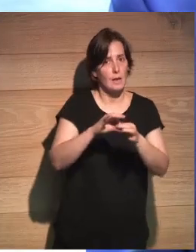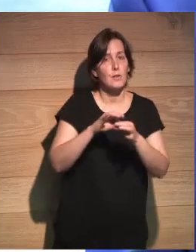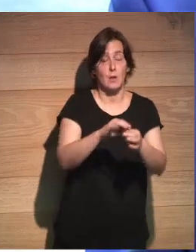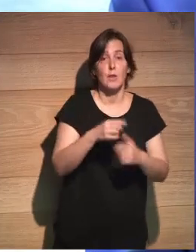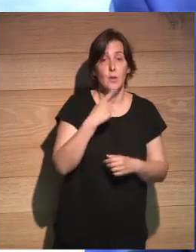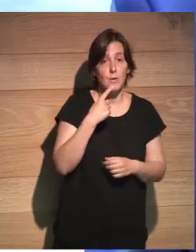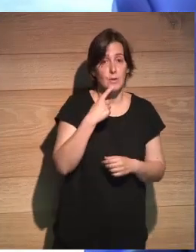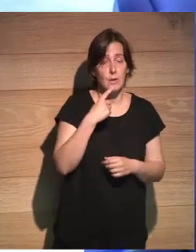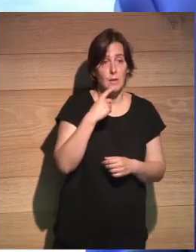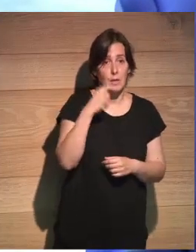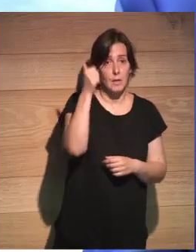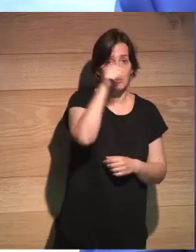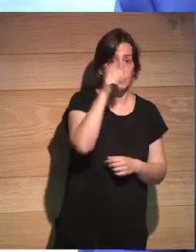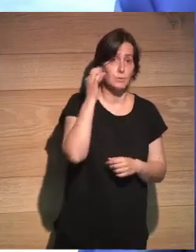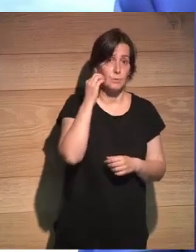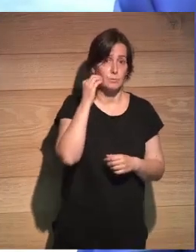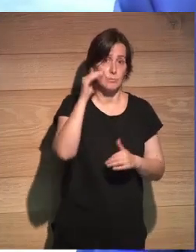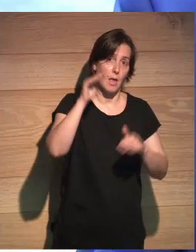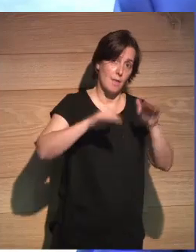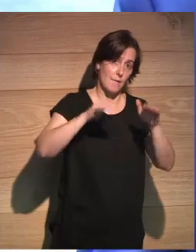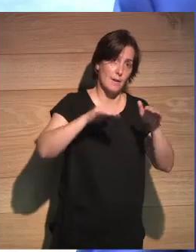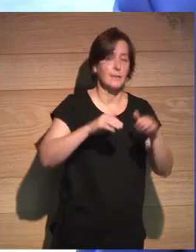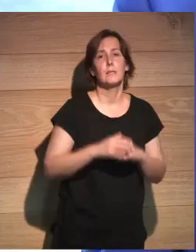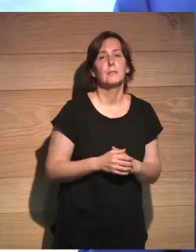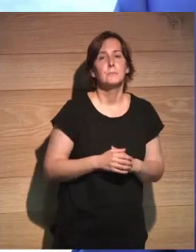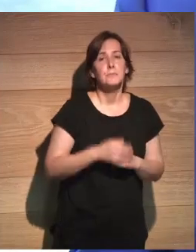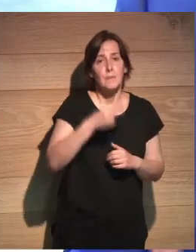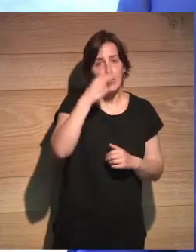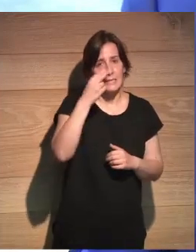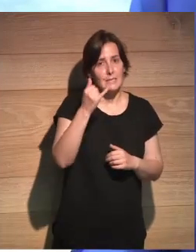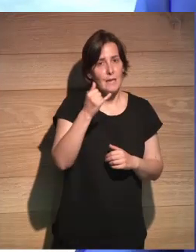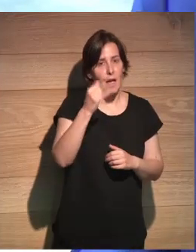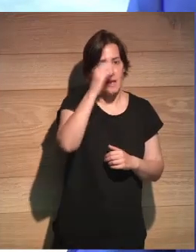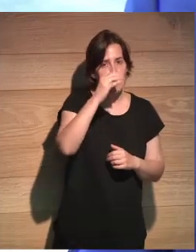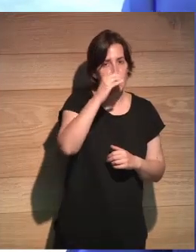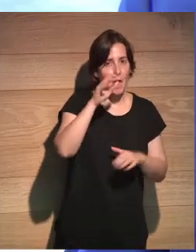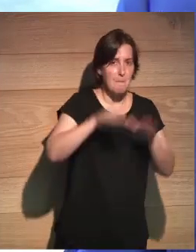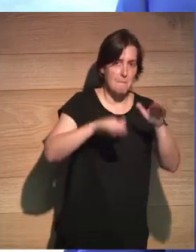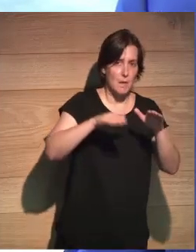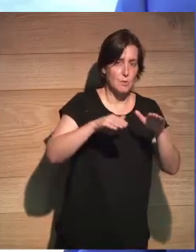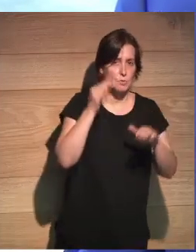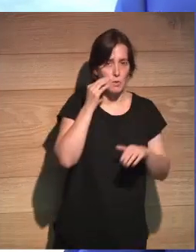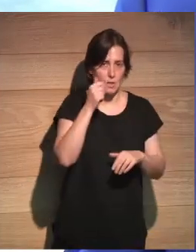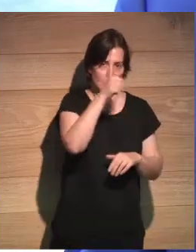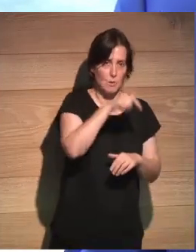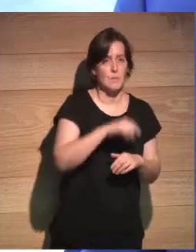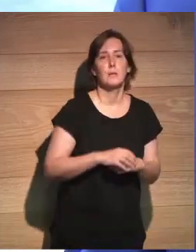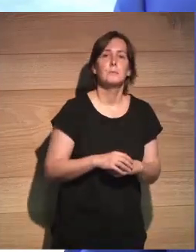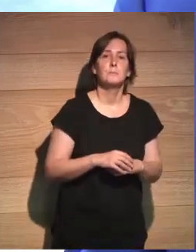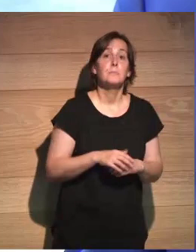de género en el interés que demuestran hombres y mujeres hacia la ciencia. Eso es por lo menos lo que